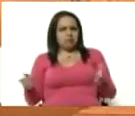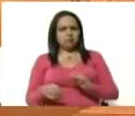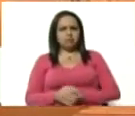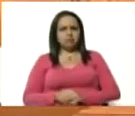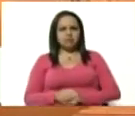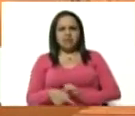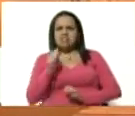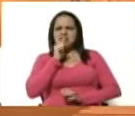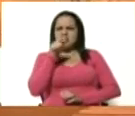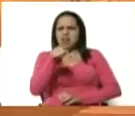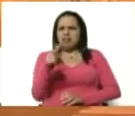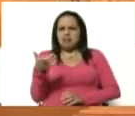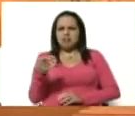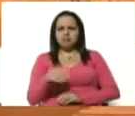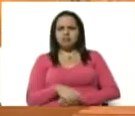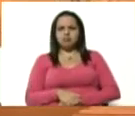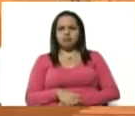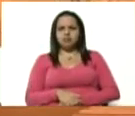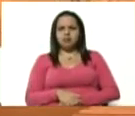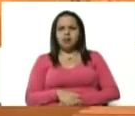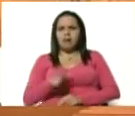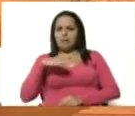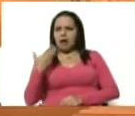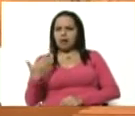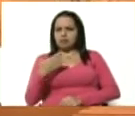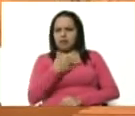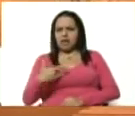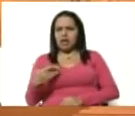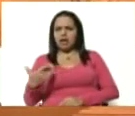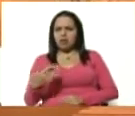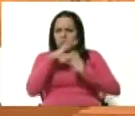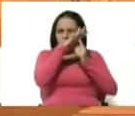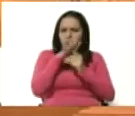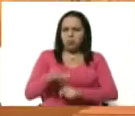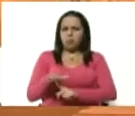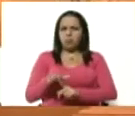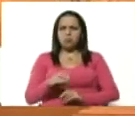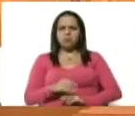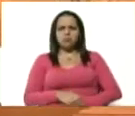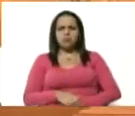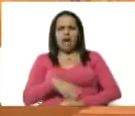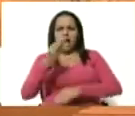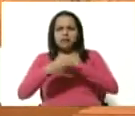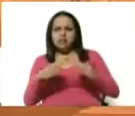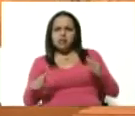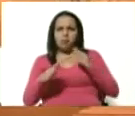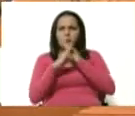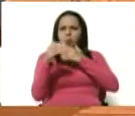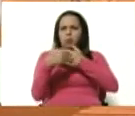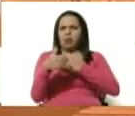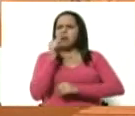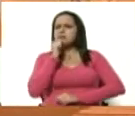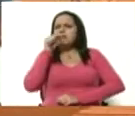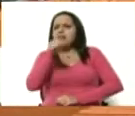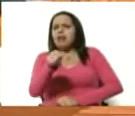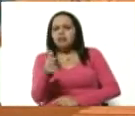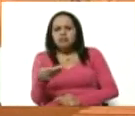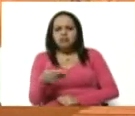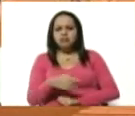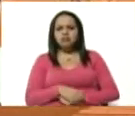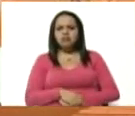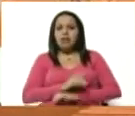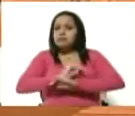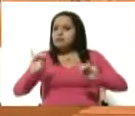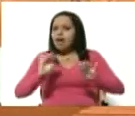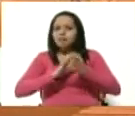¿Quiénes son para tratar de imponerse con la amenaza? ¿Ah? ¿Quiénes son? Ya